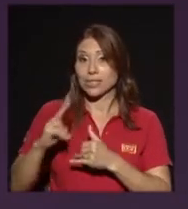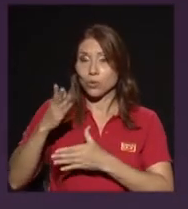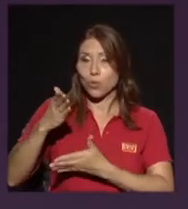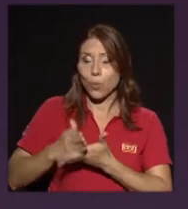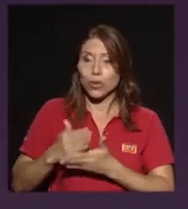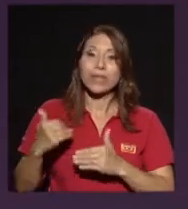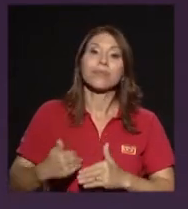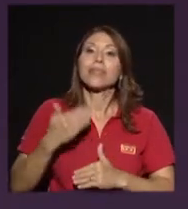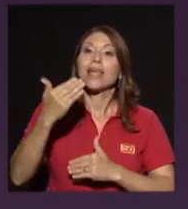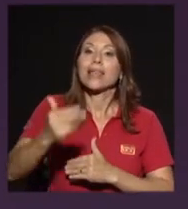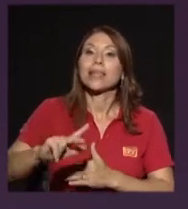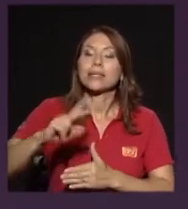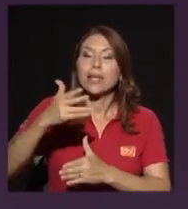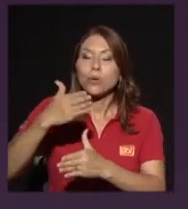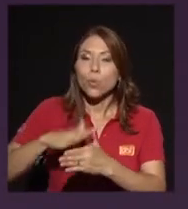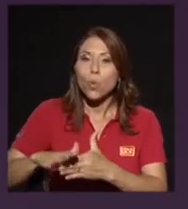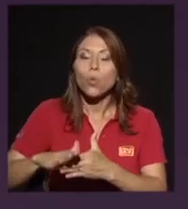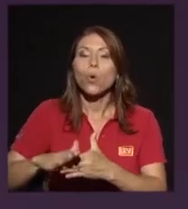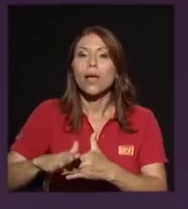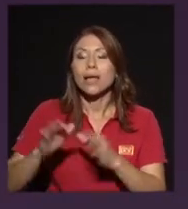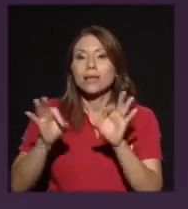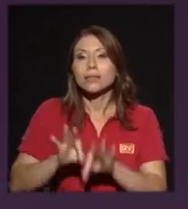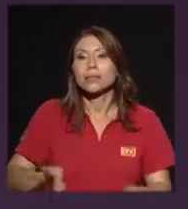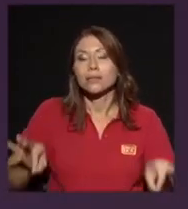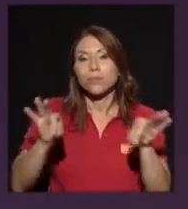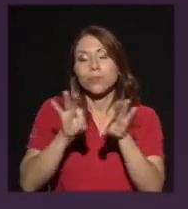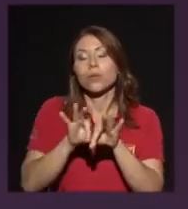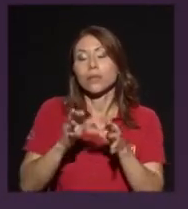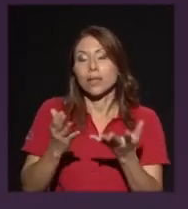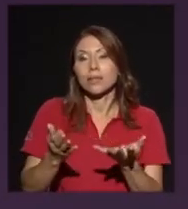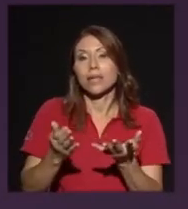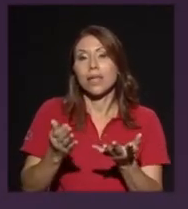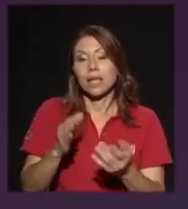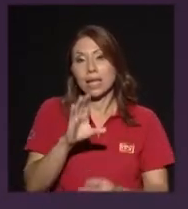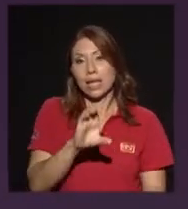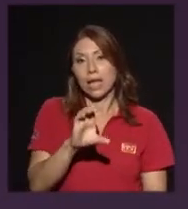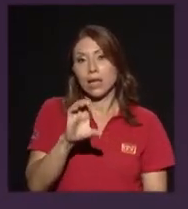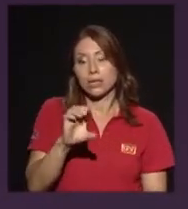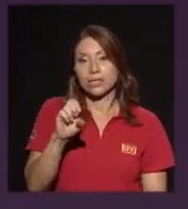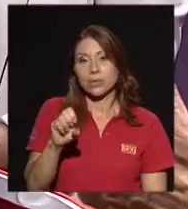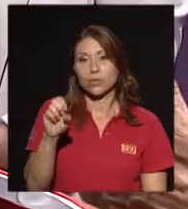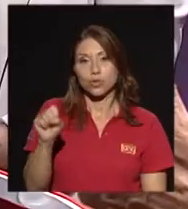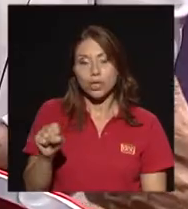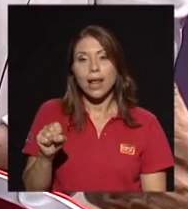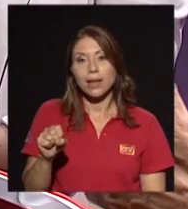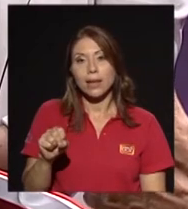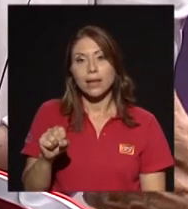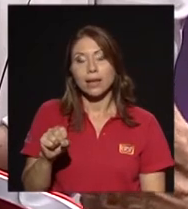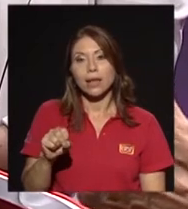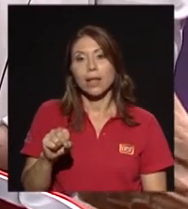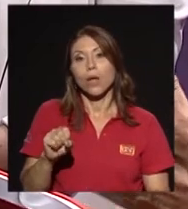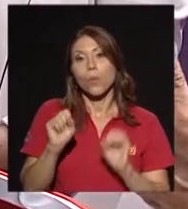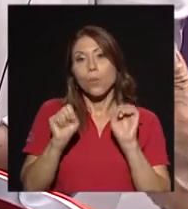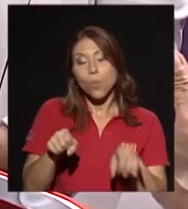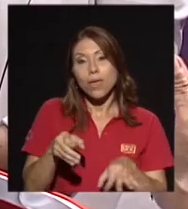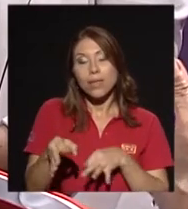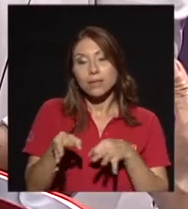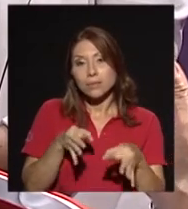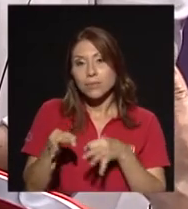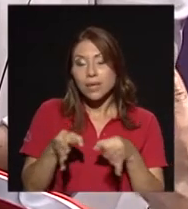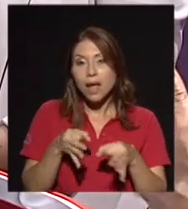nuestro tercer y último bloque es importante tal vez que desde la Caja Costarricense de Seguro Social nos pueda explicar